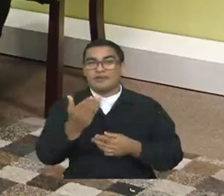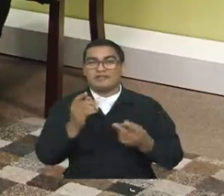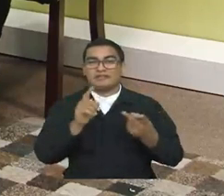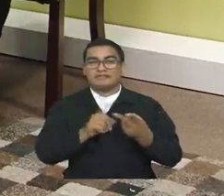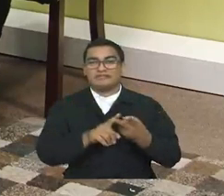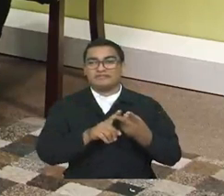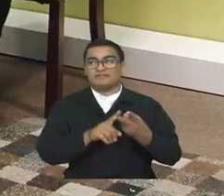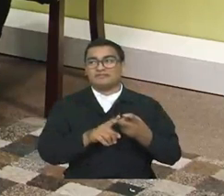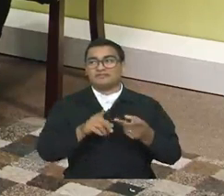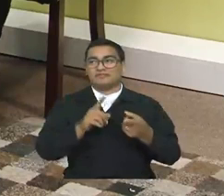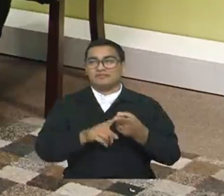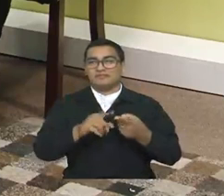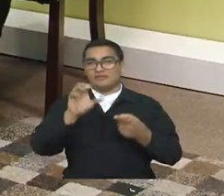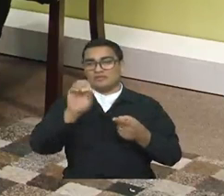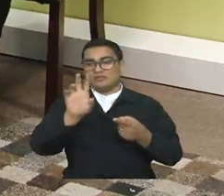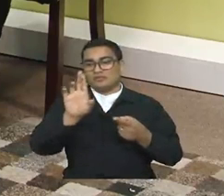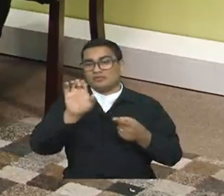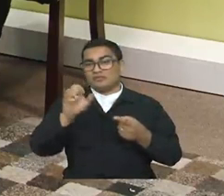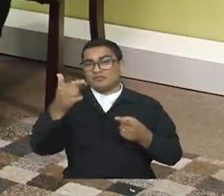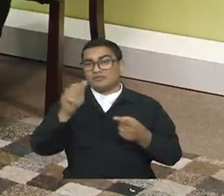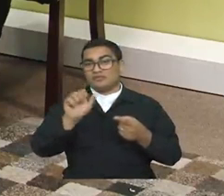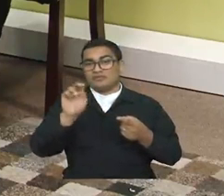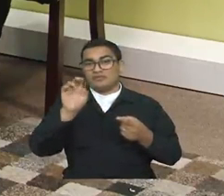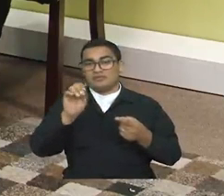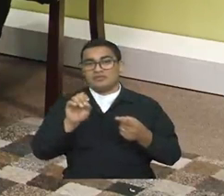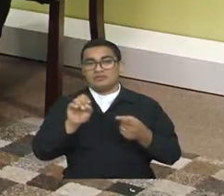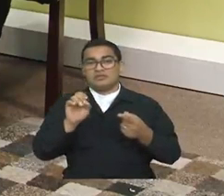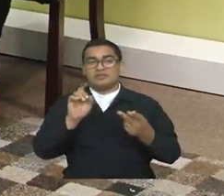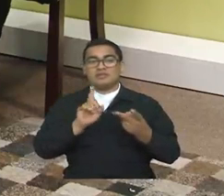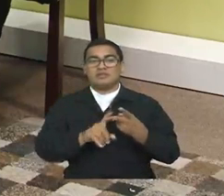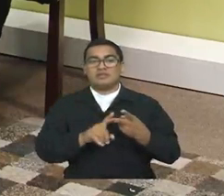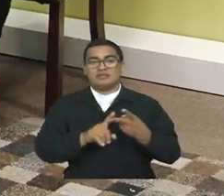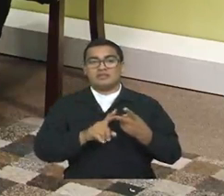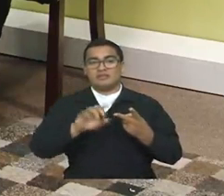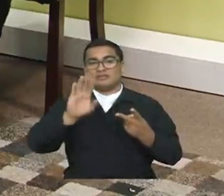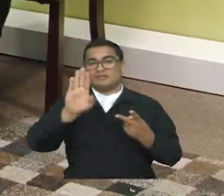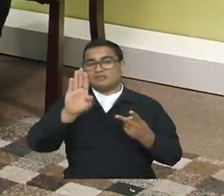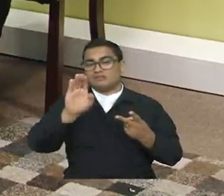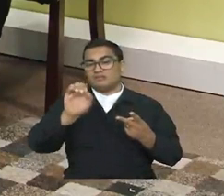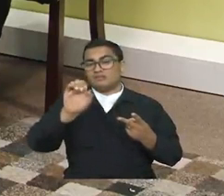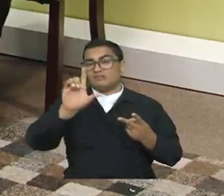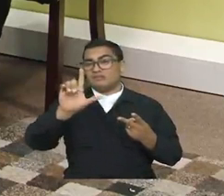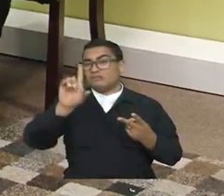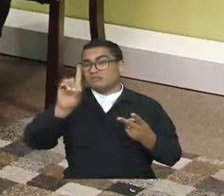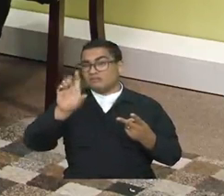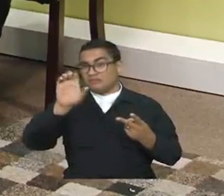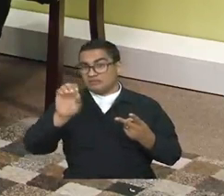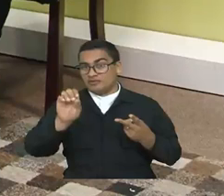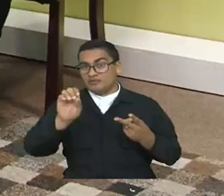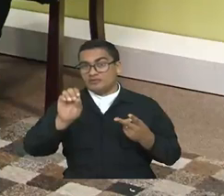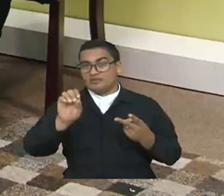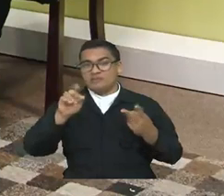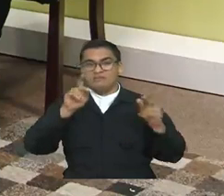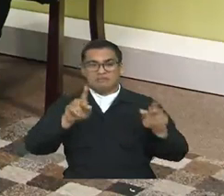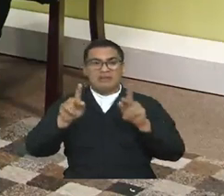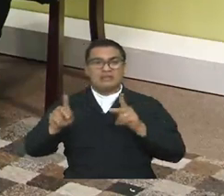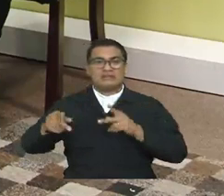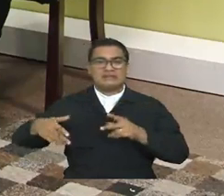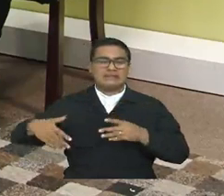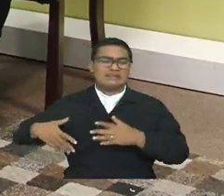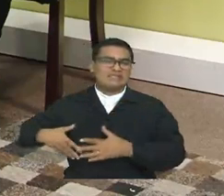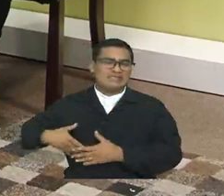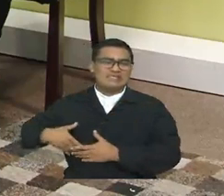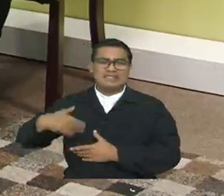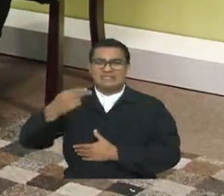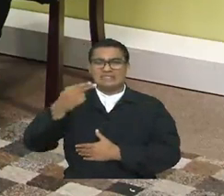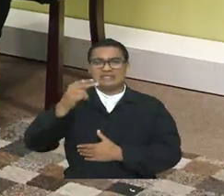que es muy bueno para los procesos respiratorios, digestivos. Tenemos el boldo, que también es muy bueno para estos hígados grasos que ahorita deben de